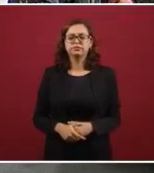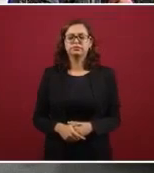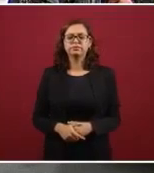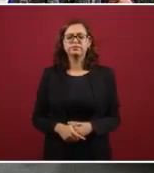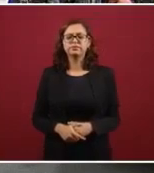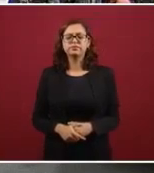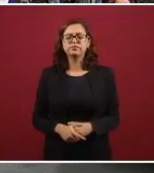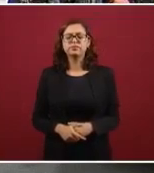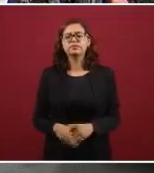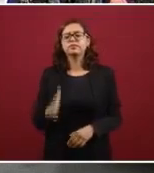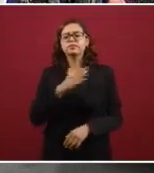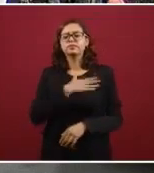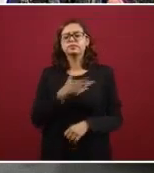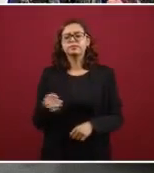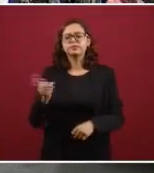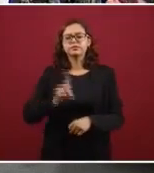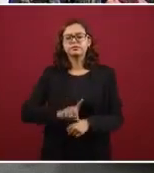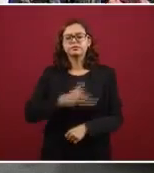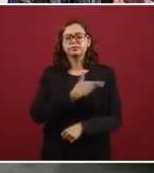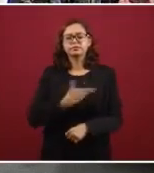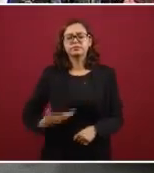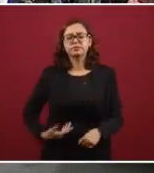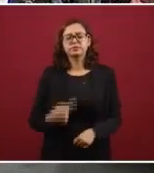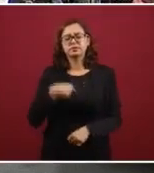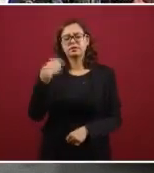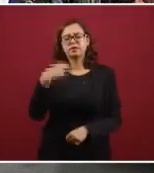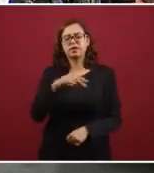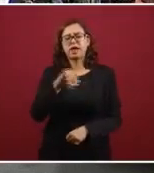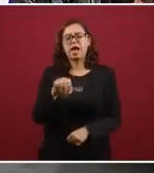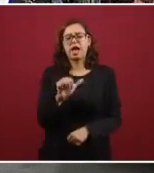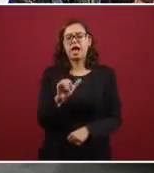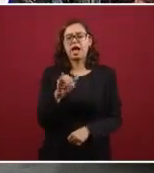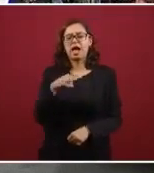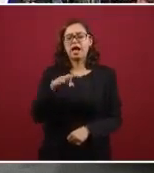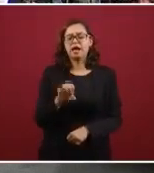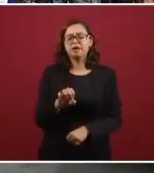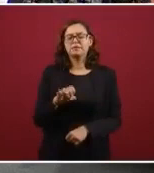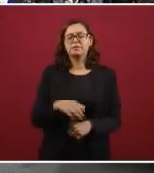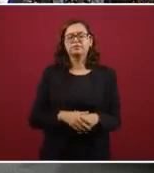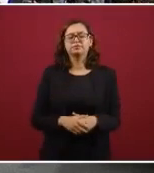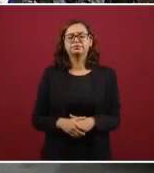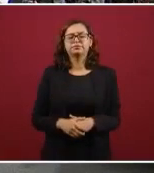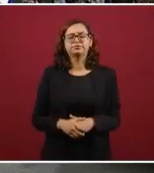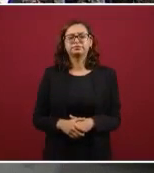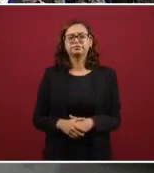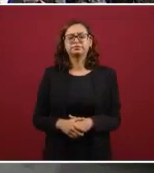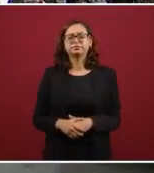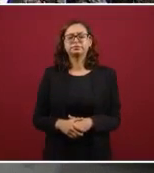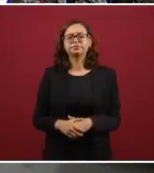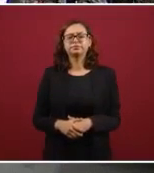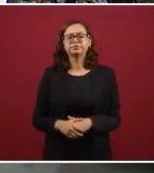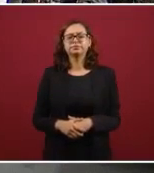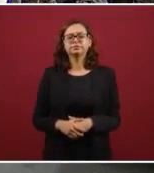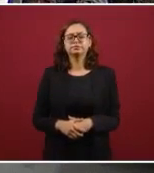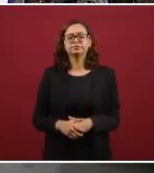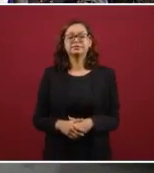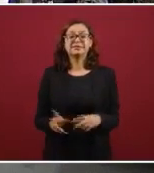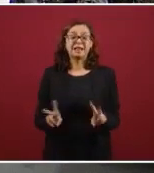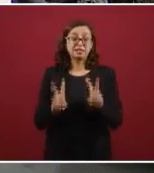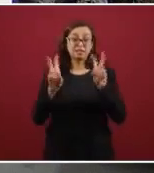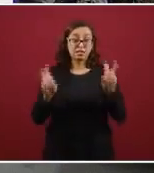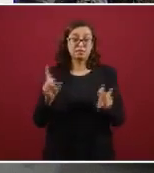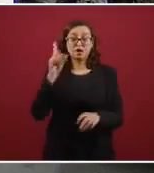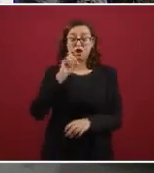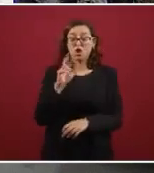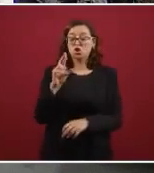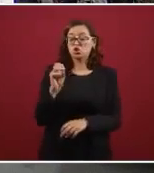Sí. Buenos días, señor presidente. Jaime Hernández, del periódico digital Bajo Palabra. En el caso de Rosario Robles,